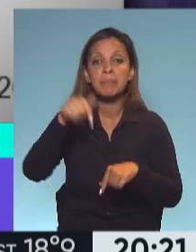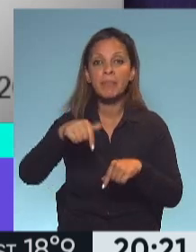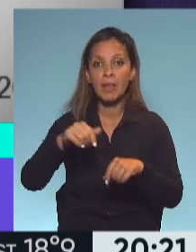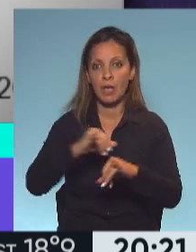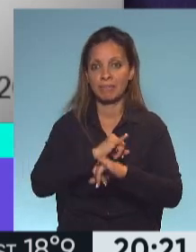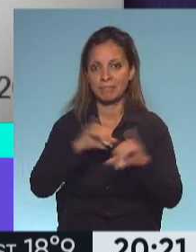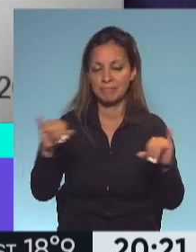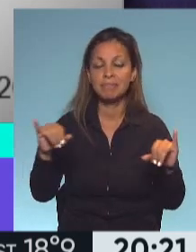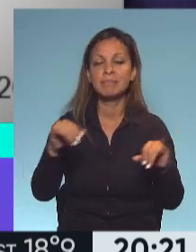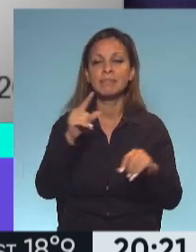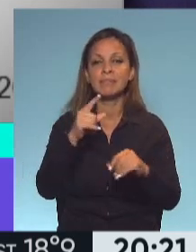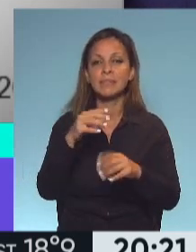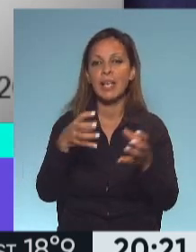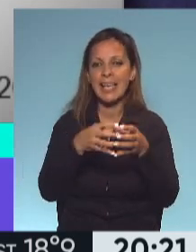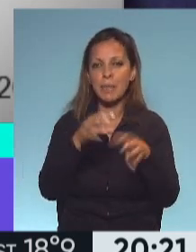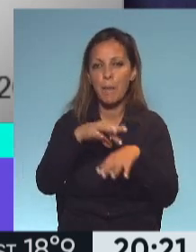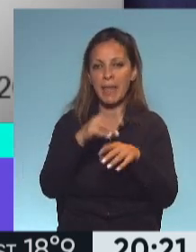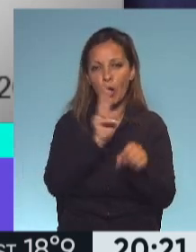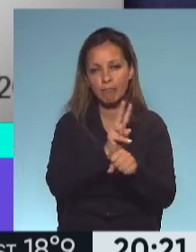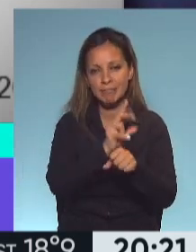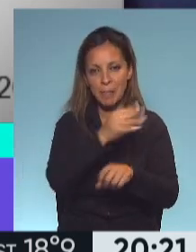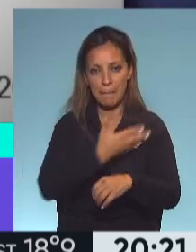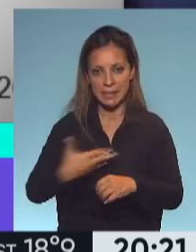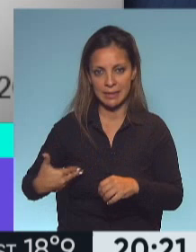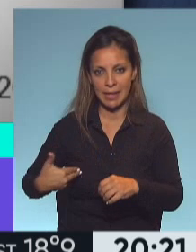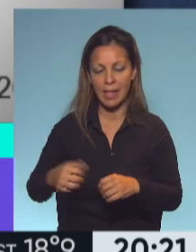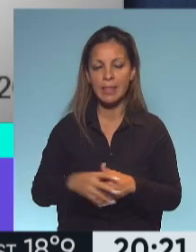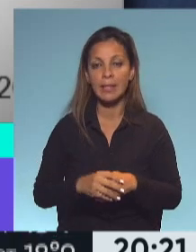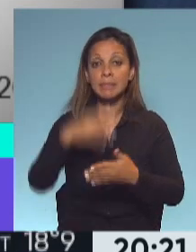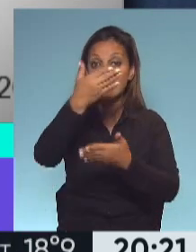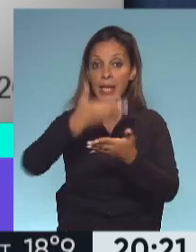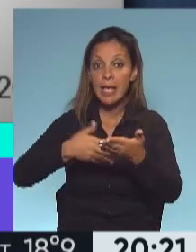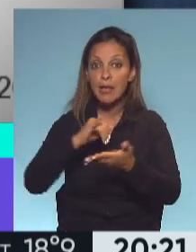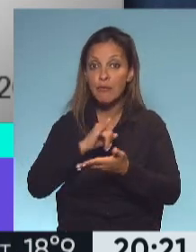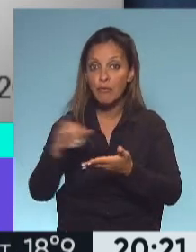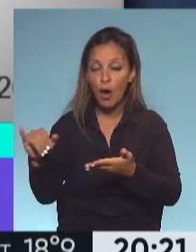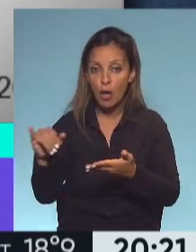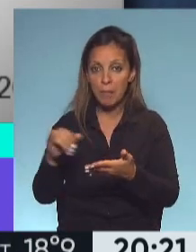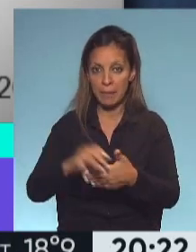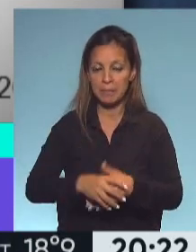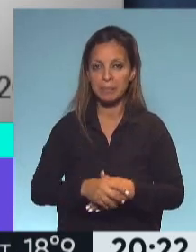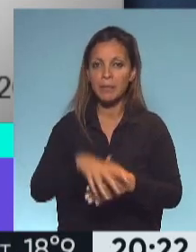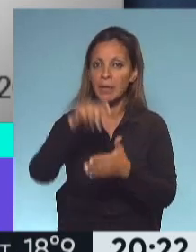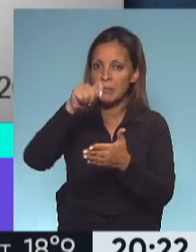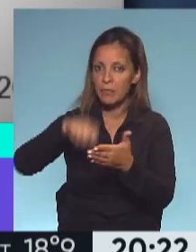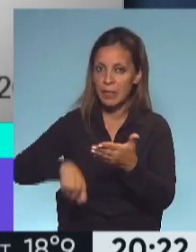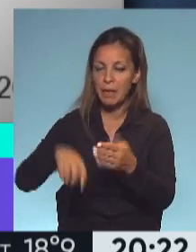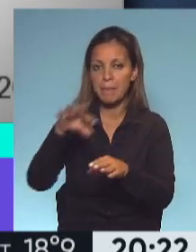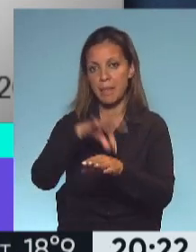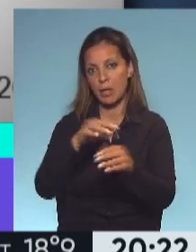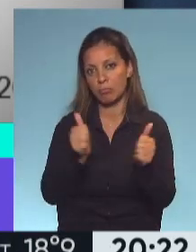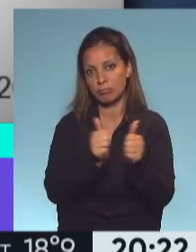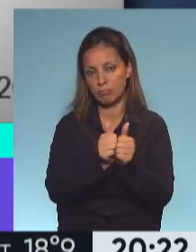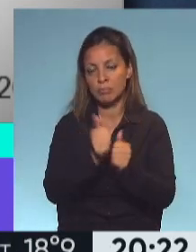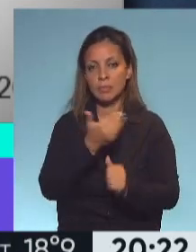unidad médica presidencial y a través concretamente del informe que se conoció firmado por el médico presidencia del